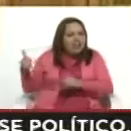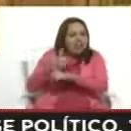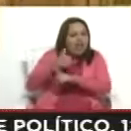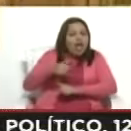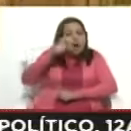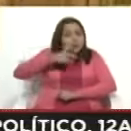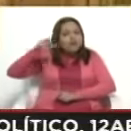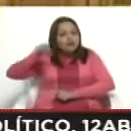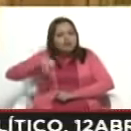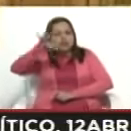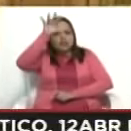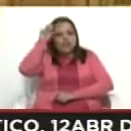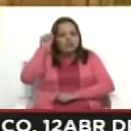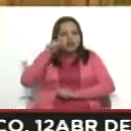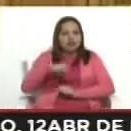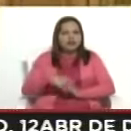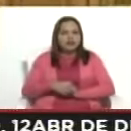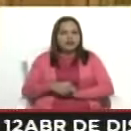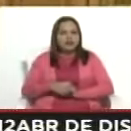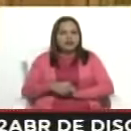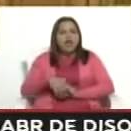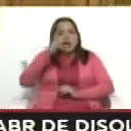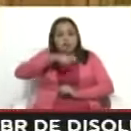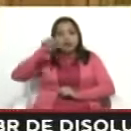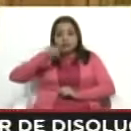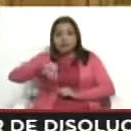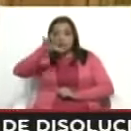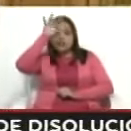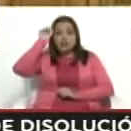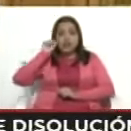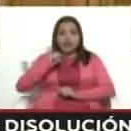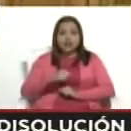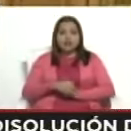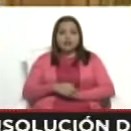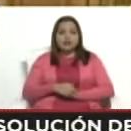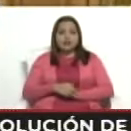entiende. El pueblo sí lo entiende.